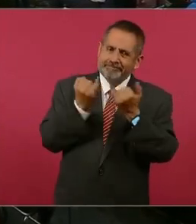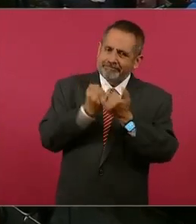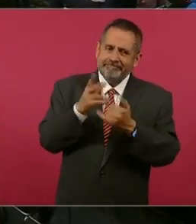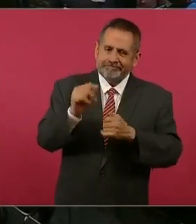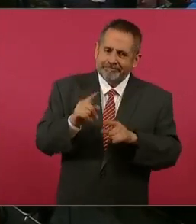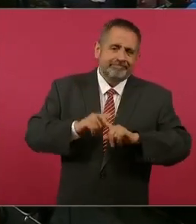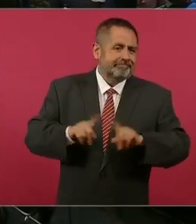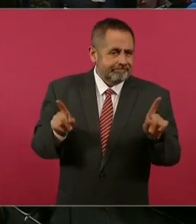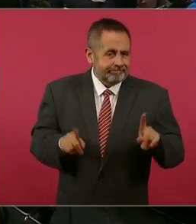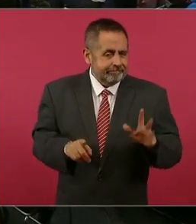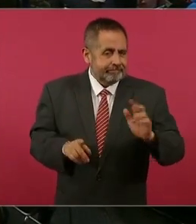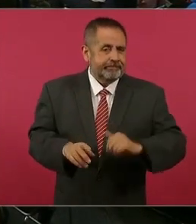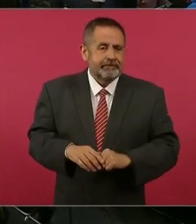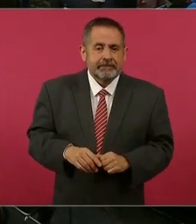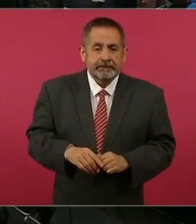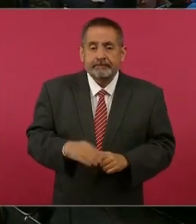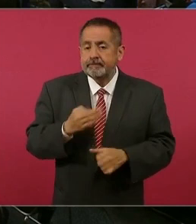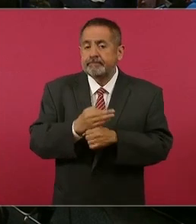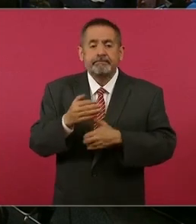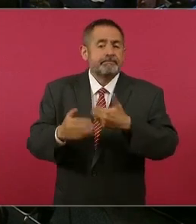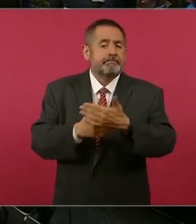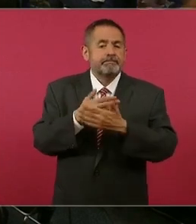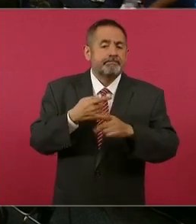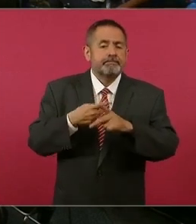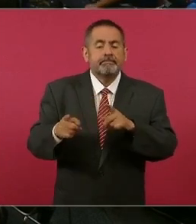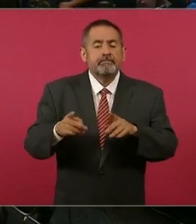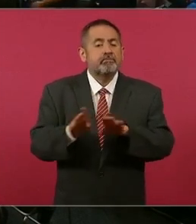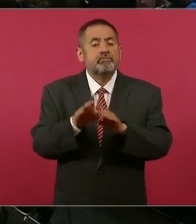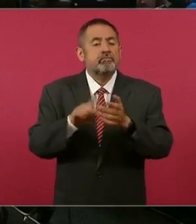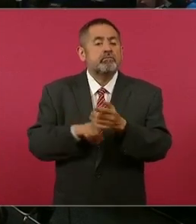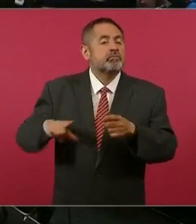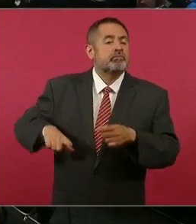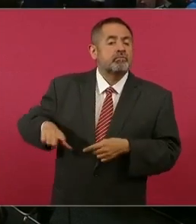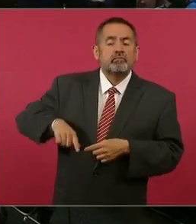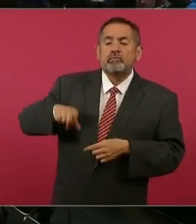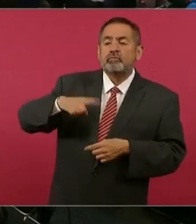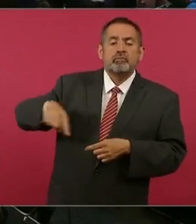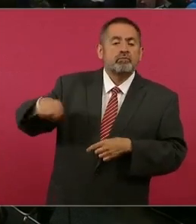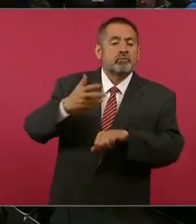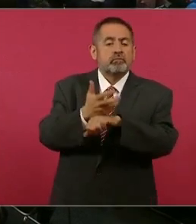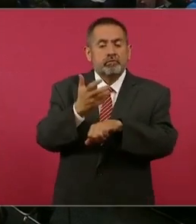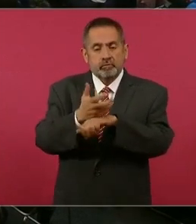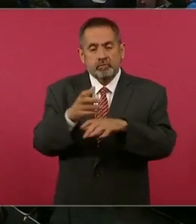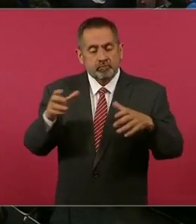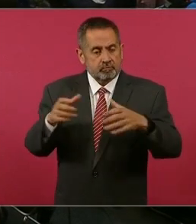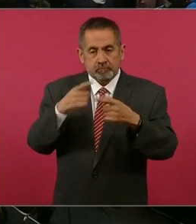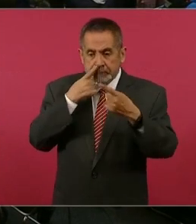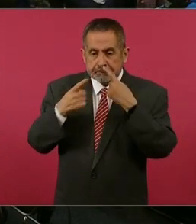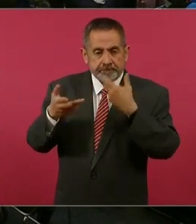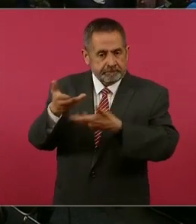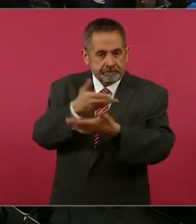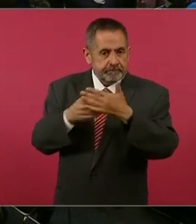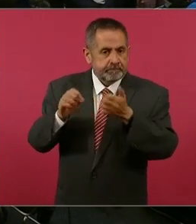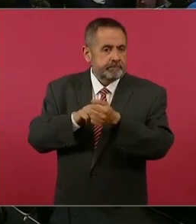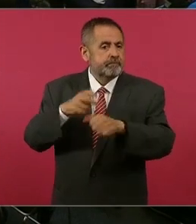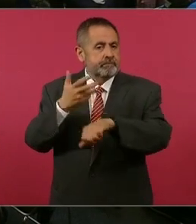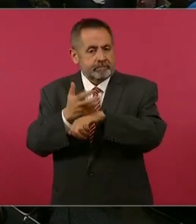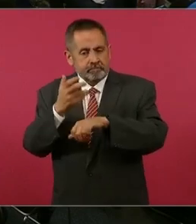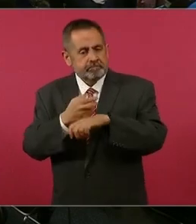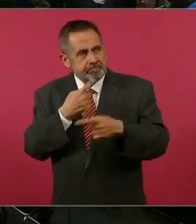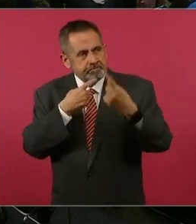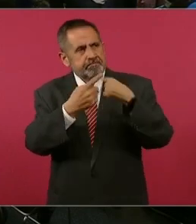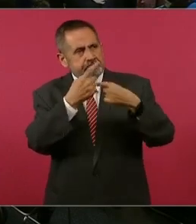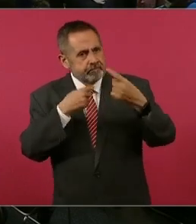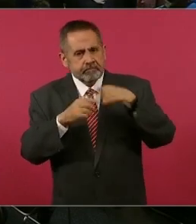avanzando con todo el equipo del gobierno de Estados Unidos en esta materia y